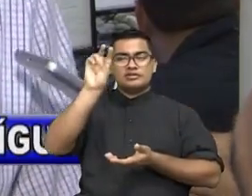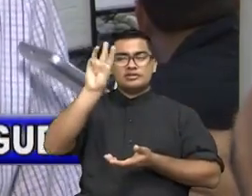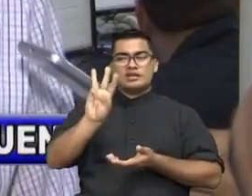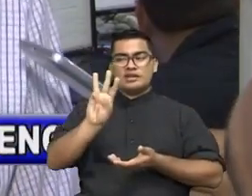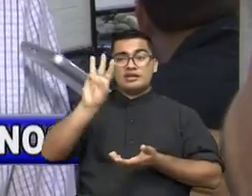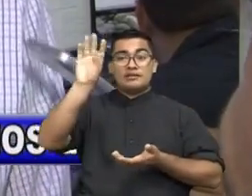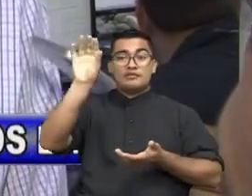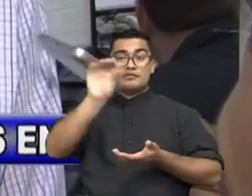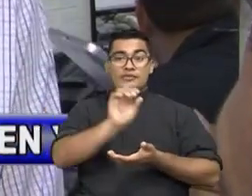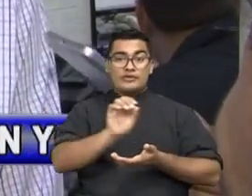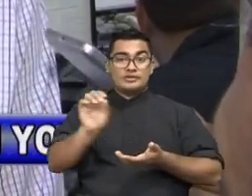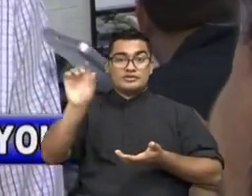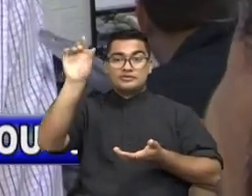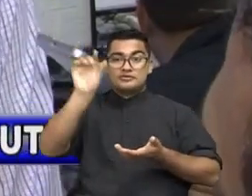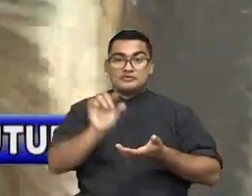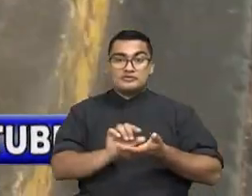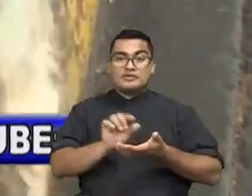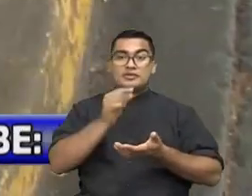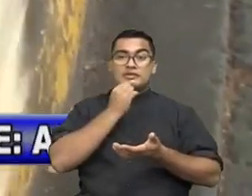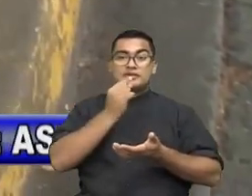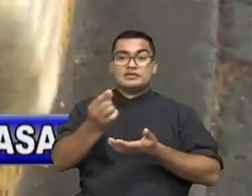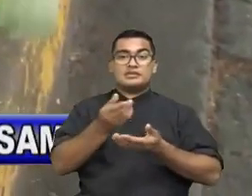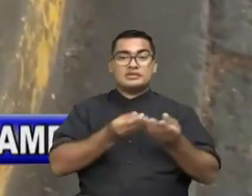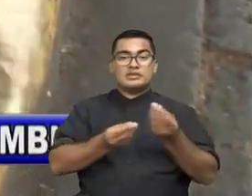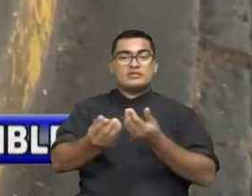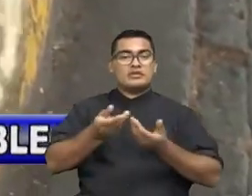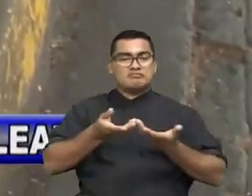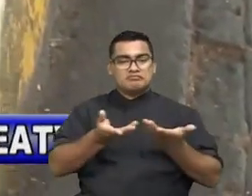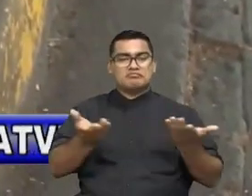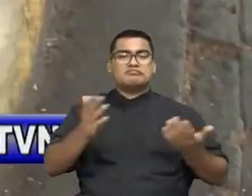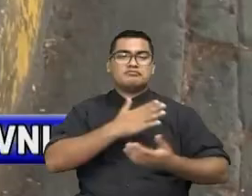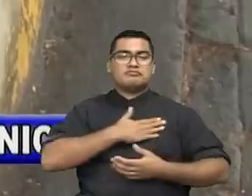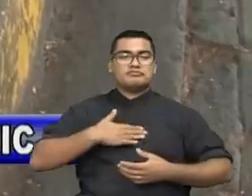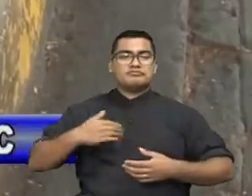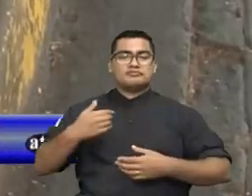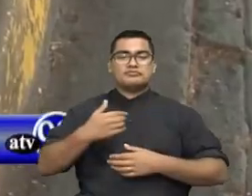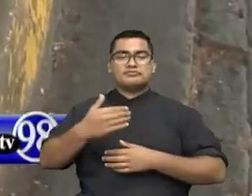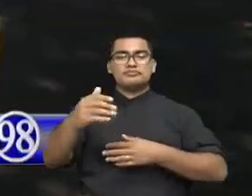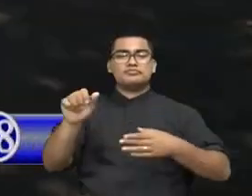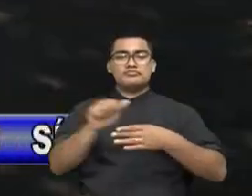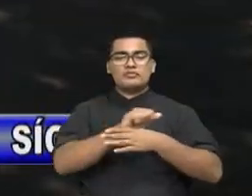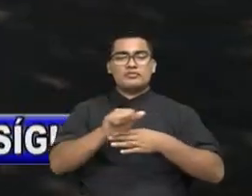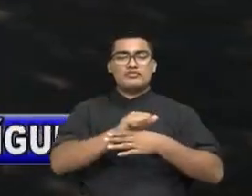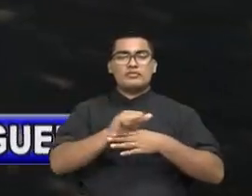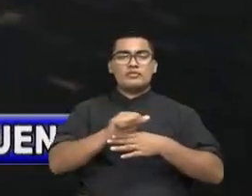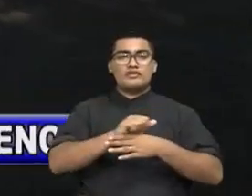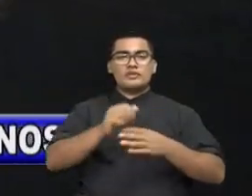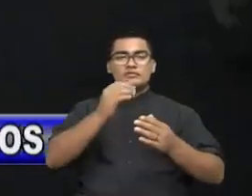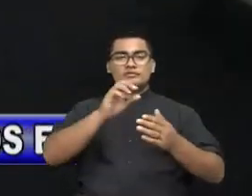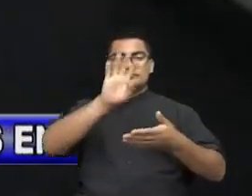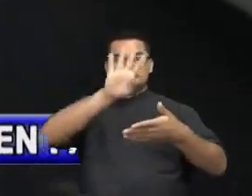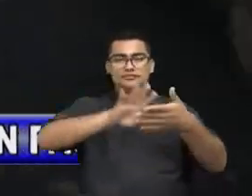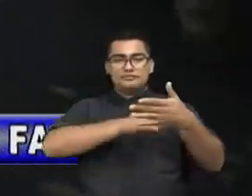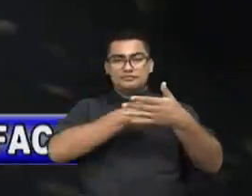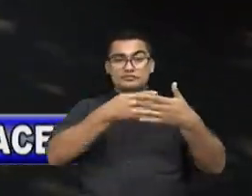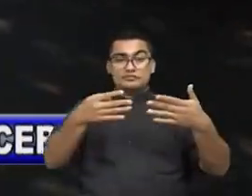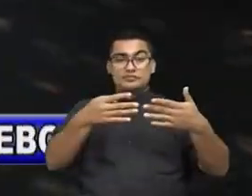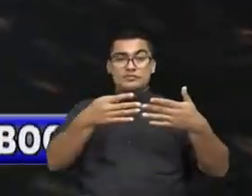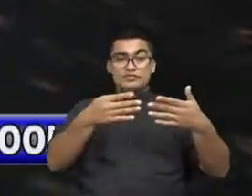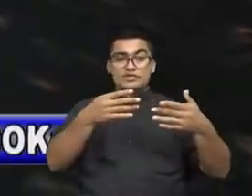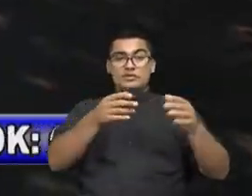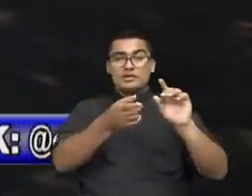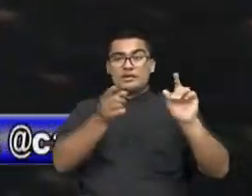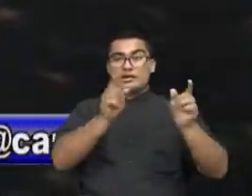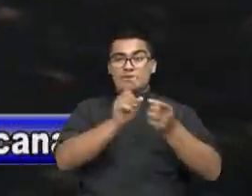estos elementos de la economía que les explicaba. Esta nueva tasa comenzará a aplicarse y publicarse en la tabla mensual del tipo de cambio